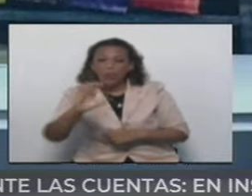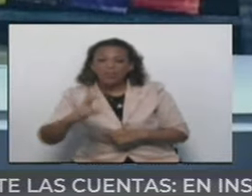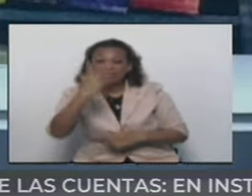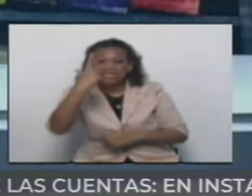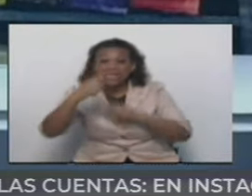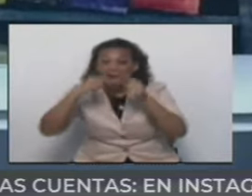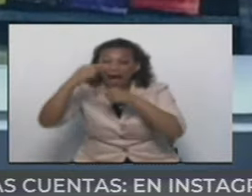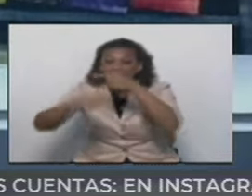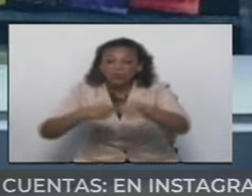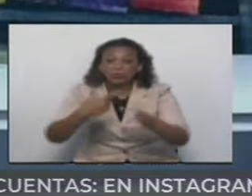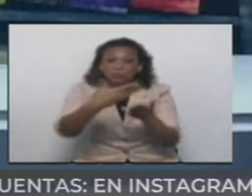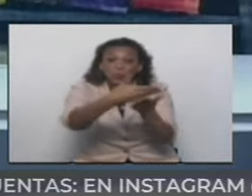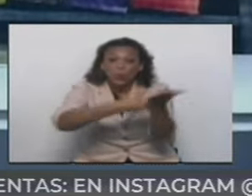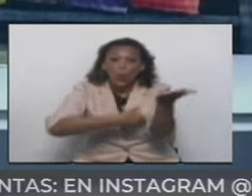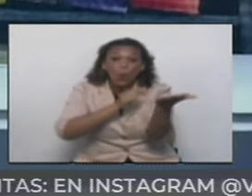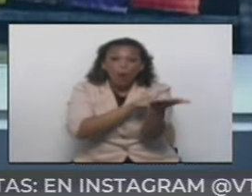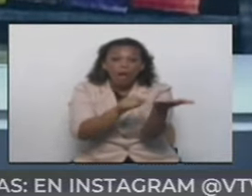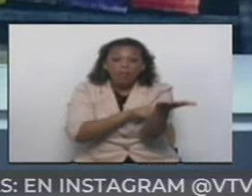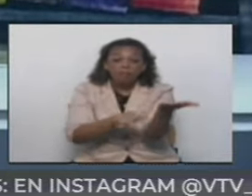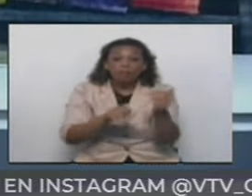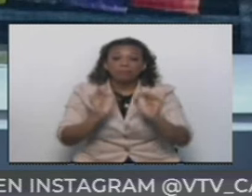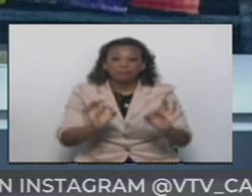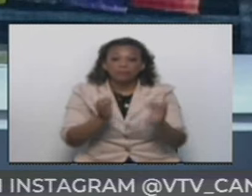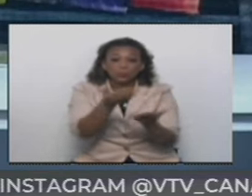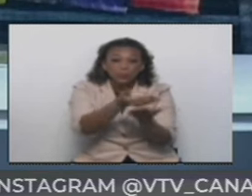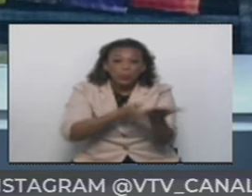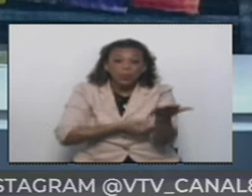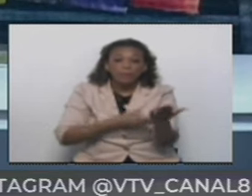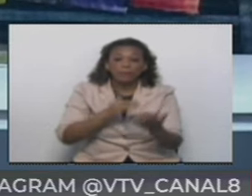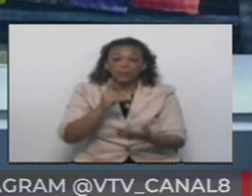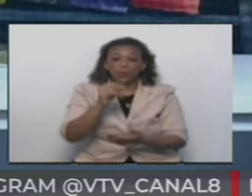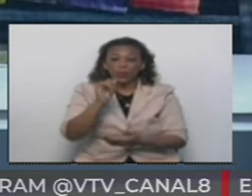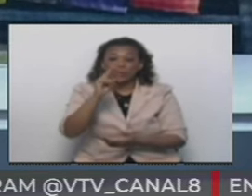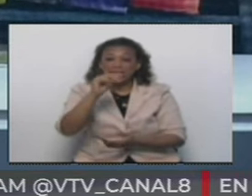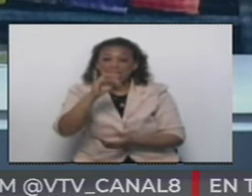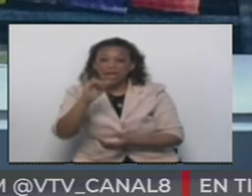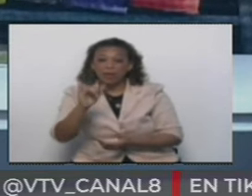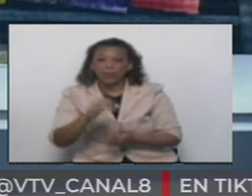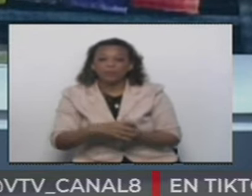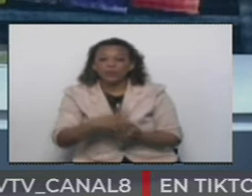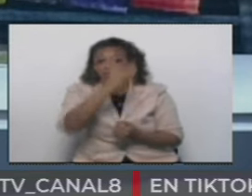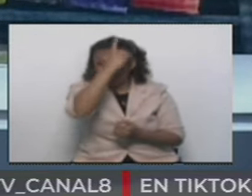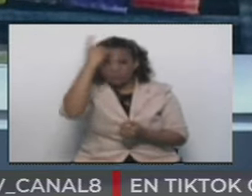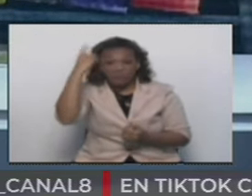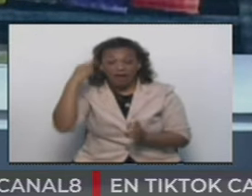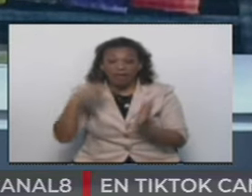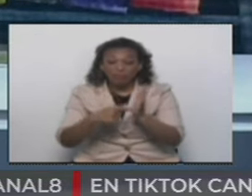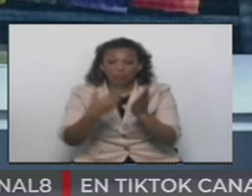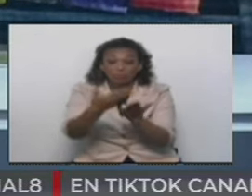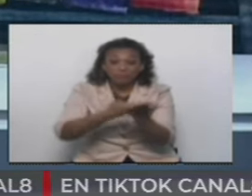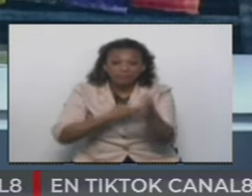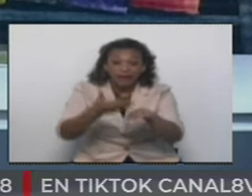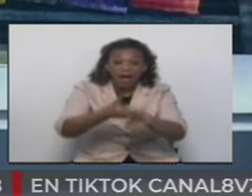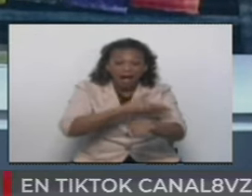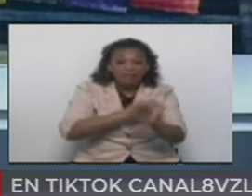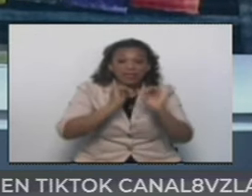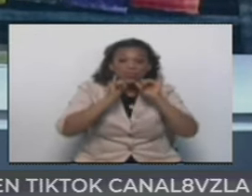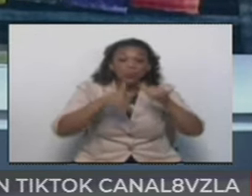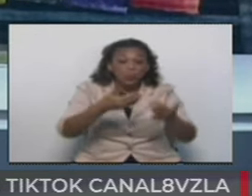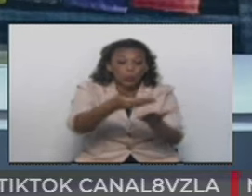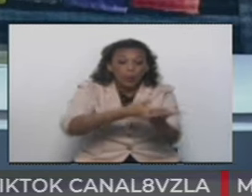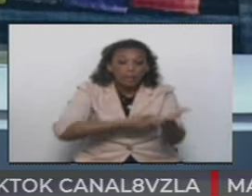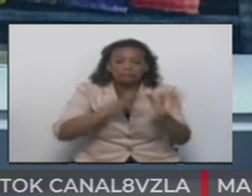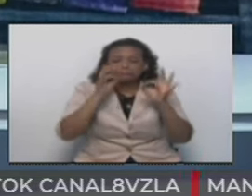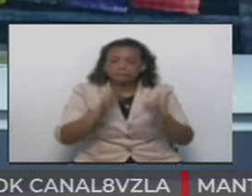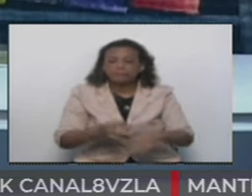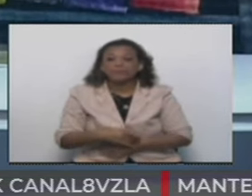con prólogo nada más y nada menos que de Don Diosdado Cabello Rondón. promete.